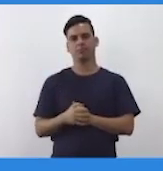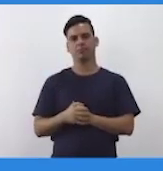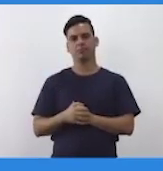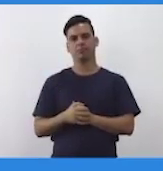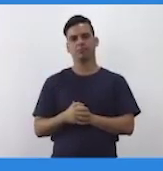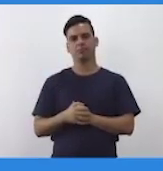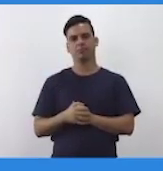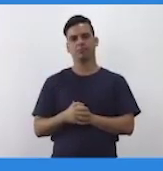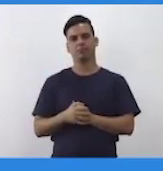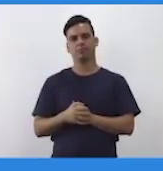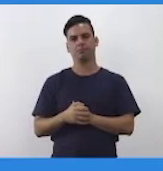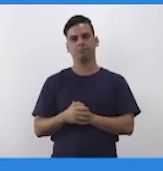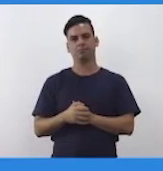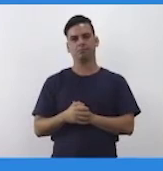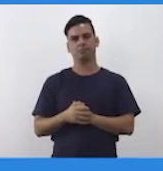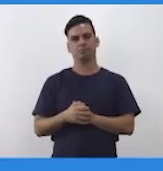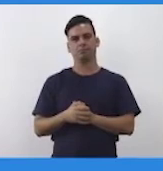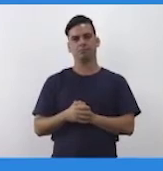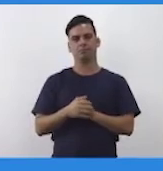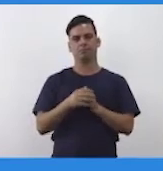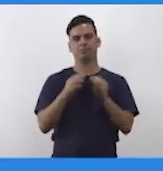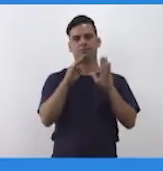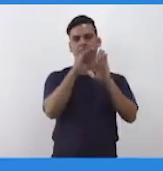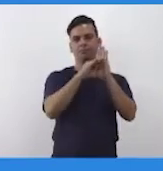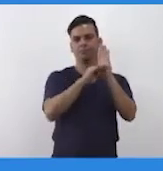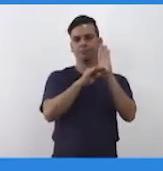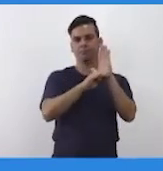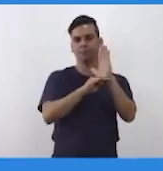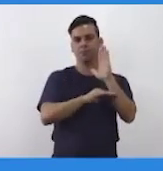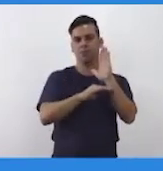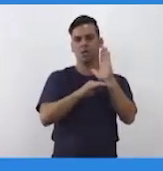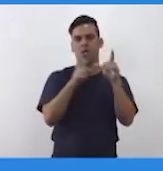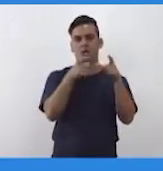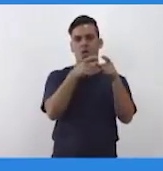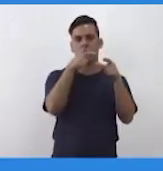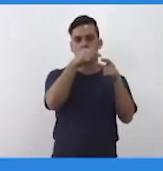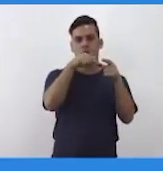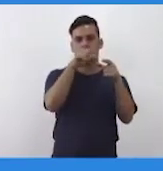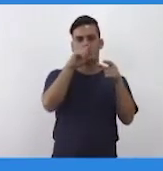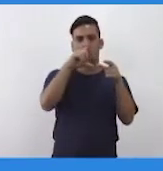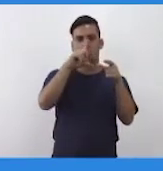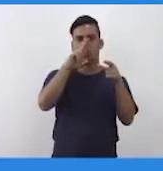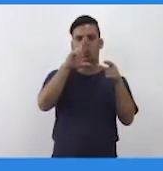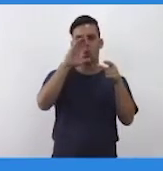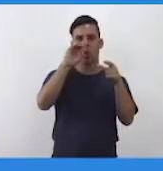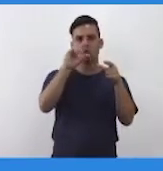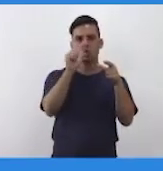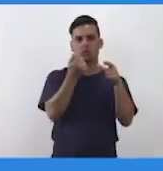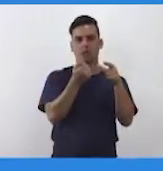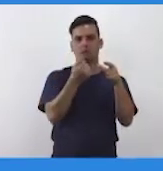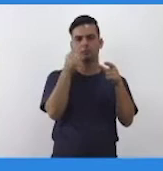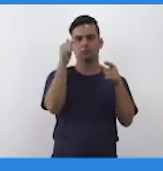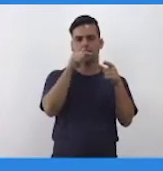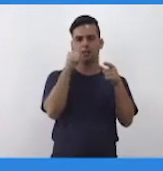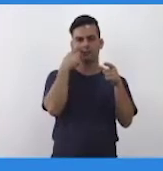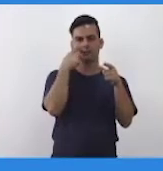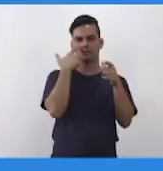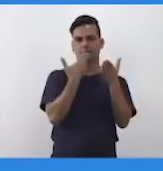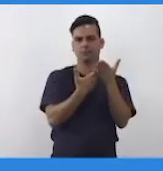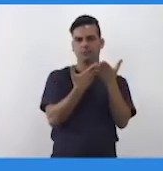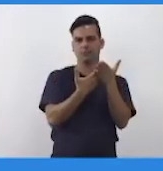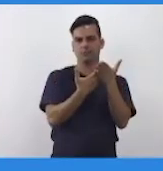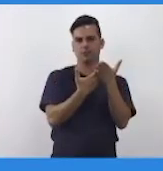Degradación de la glucosa. En el caso de la fermentación hay una degradación